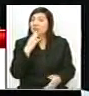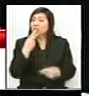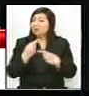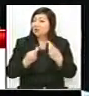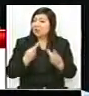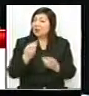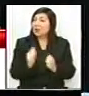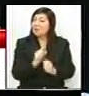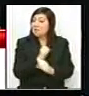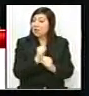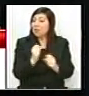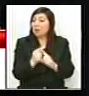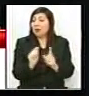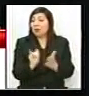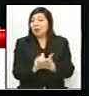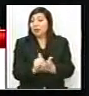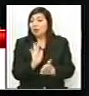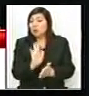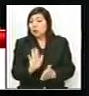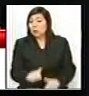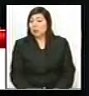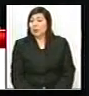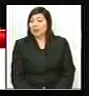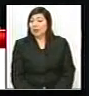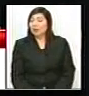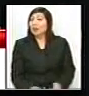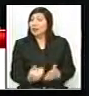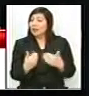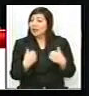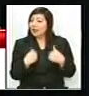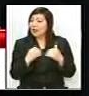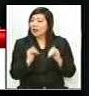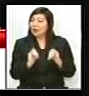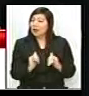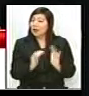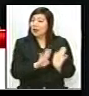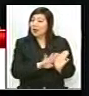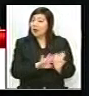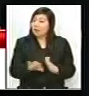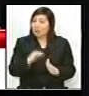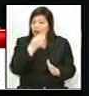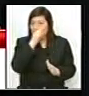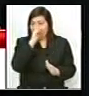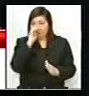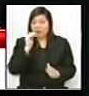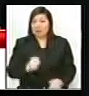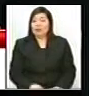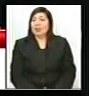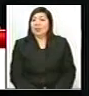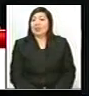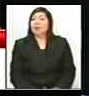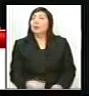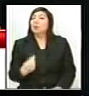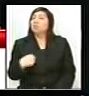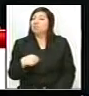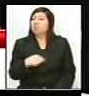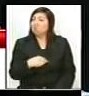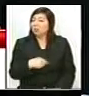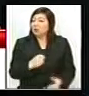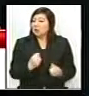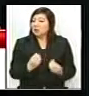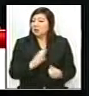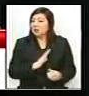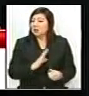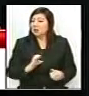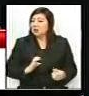la mañana, pero que su posición de ellos es mantenerse al margen, simplemente que nosotros como